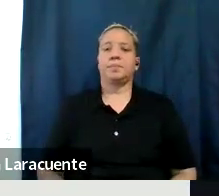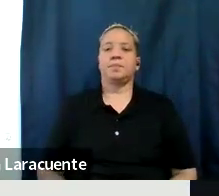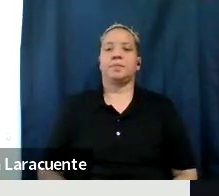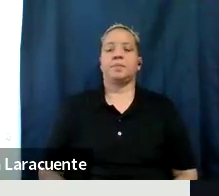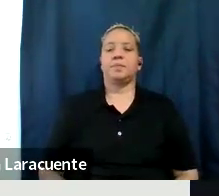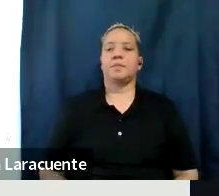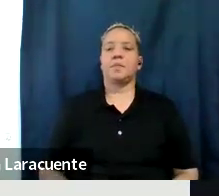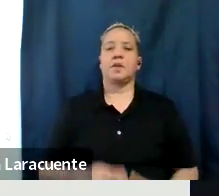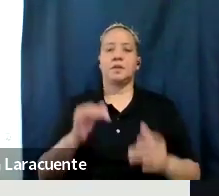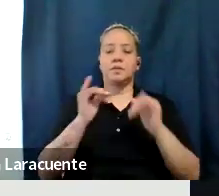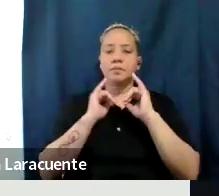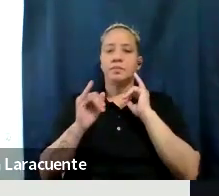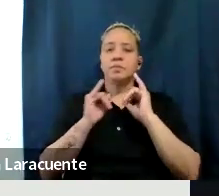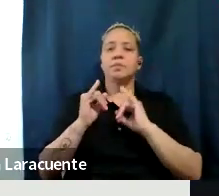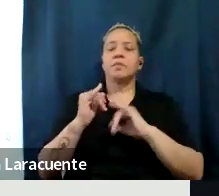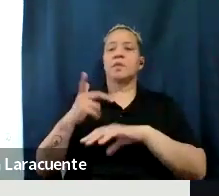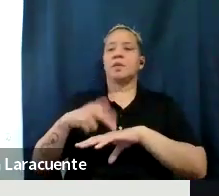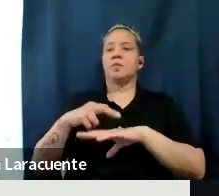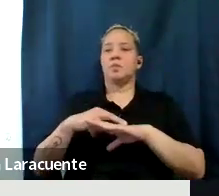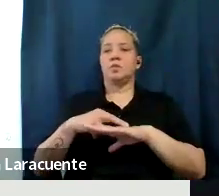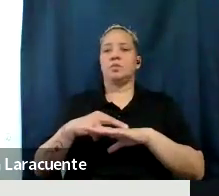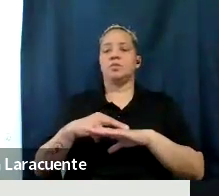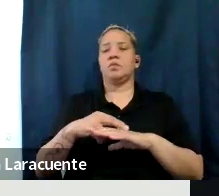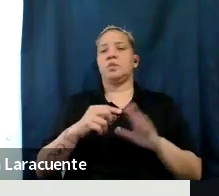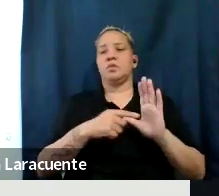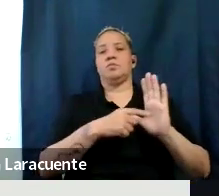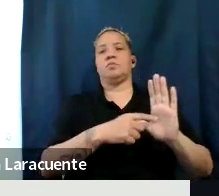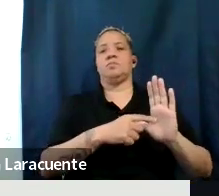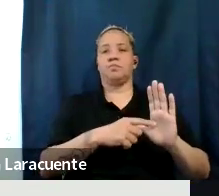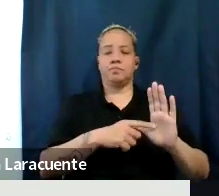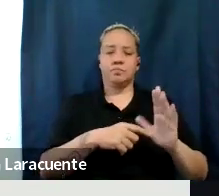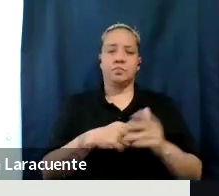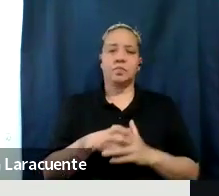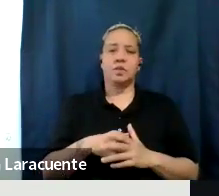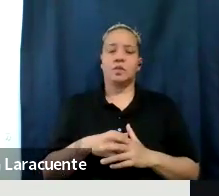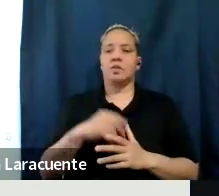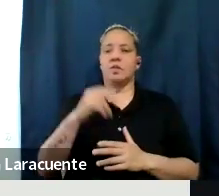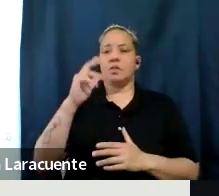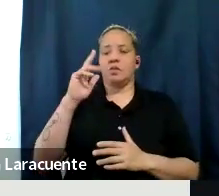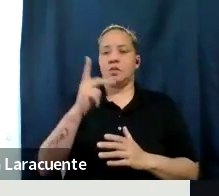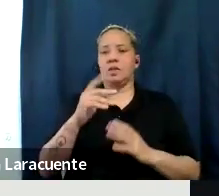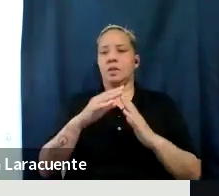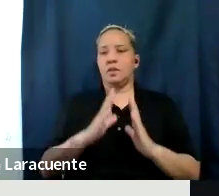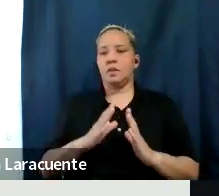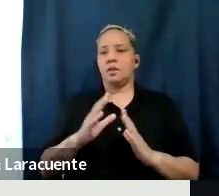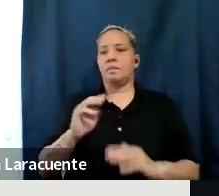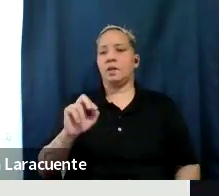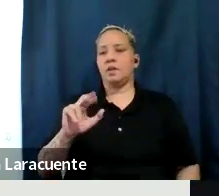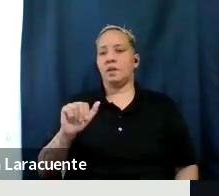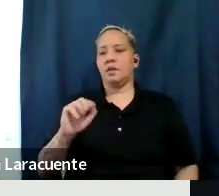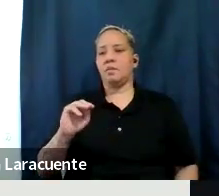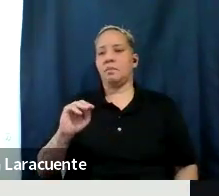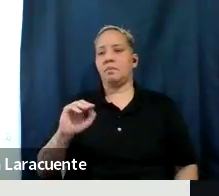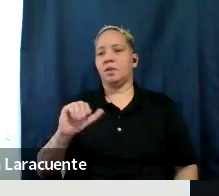entrevista a Zenobia para Puerto Rico Ilustrado, a quien había conocido, insisto, en la casa de María Machín, donde entrevista a Juan